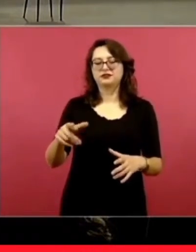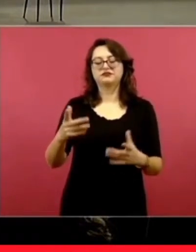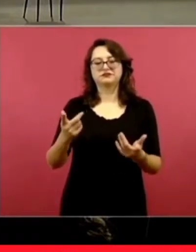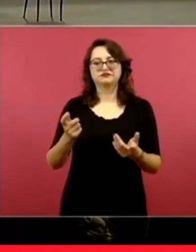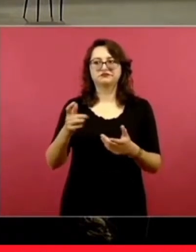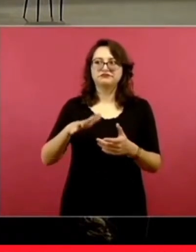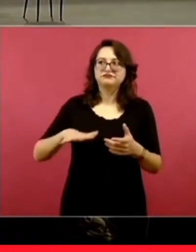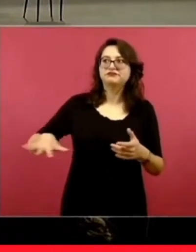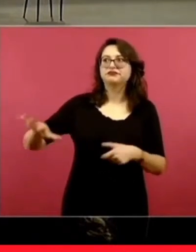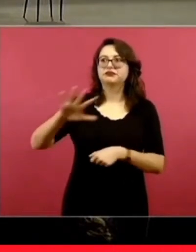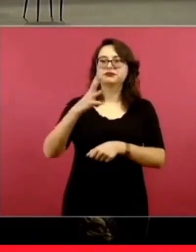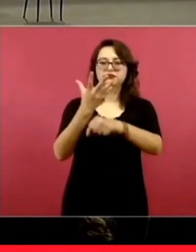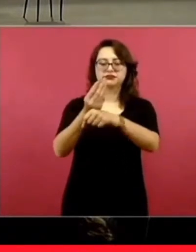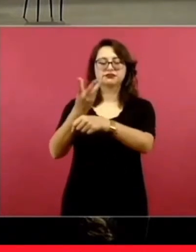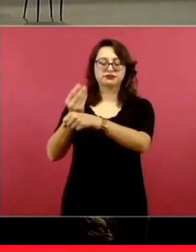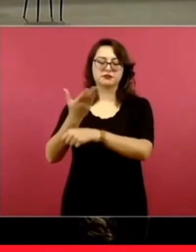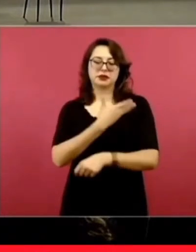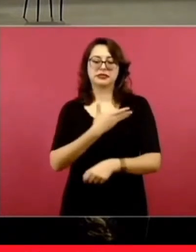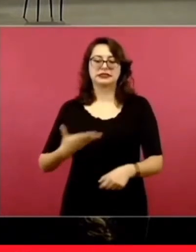para poder